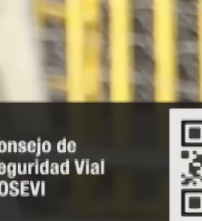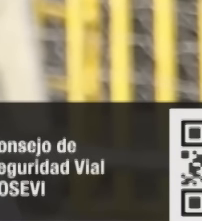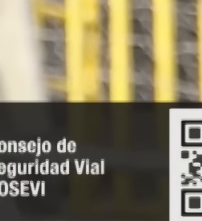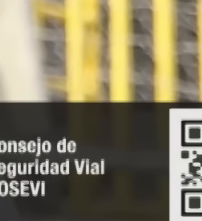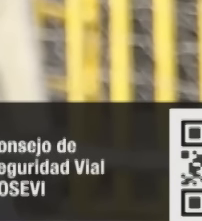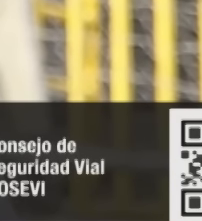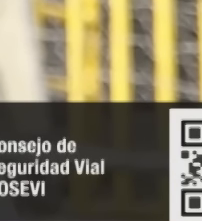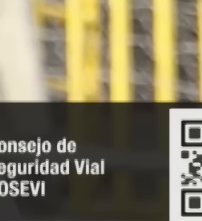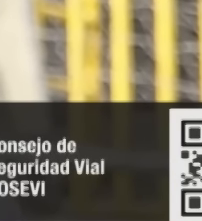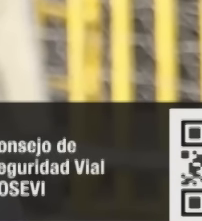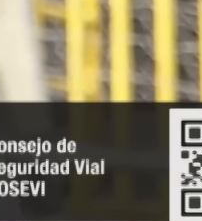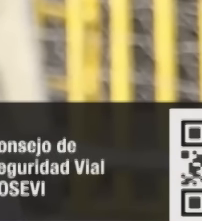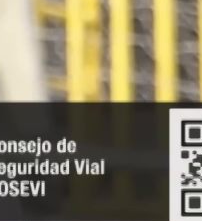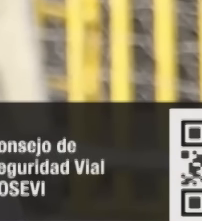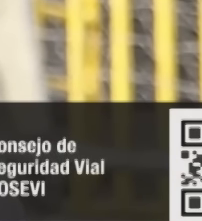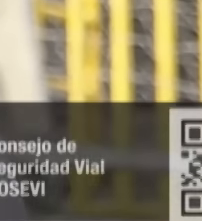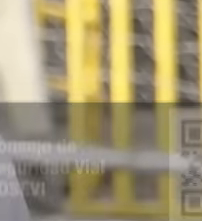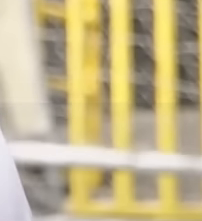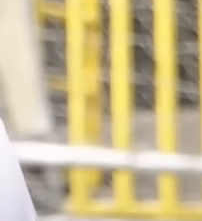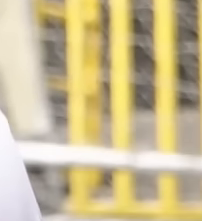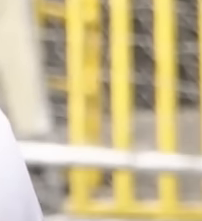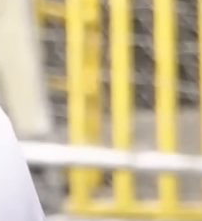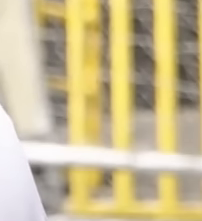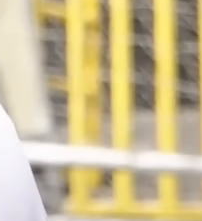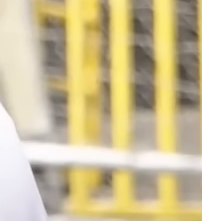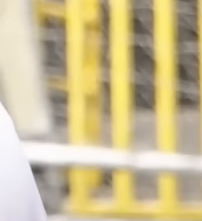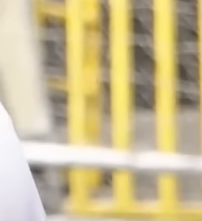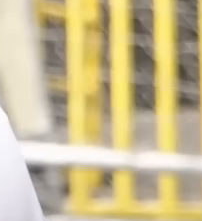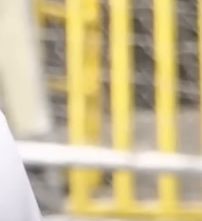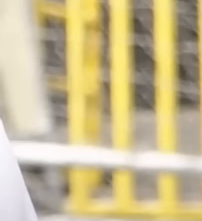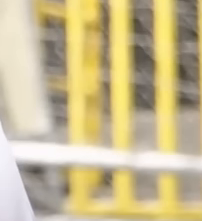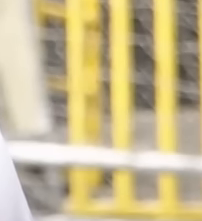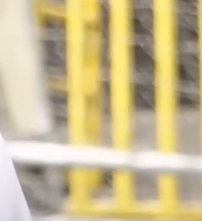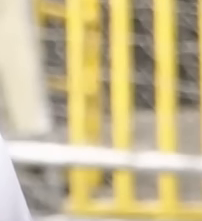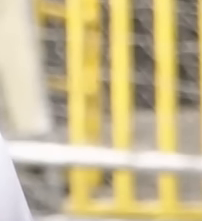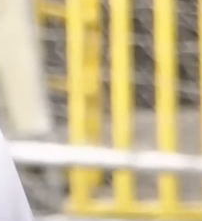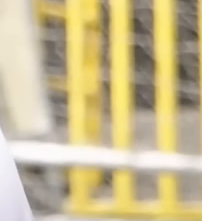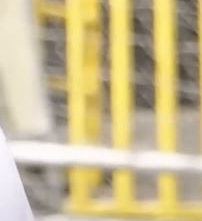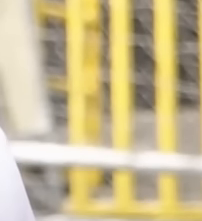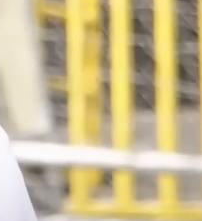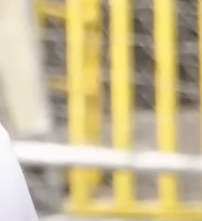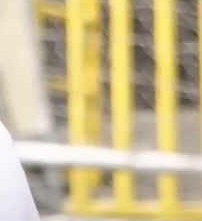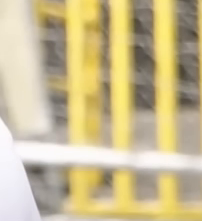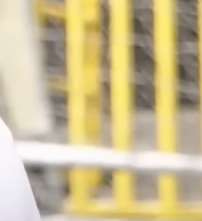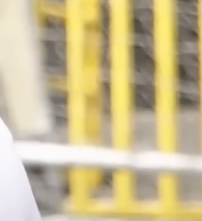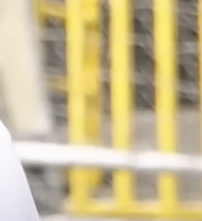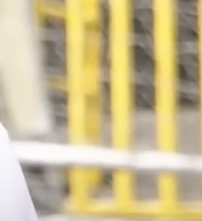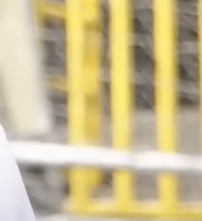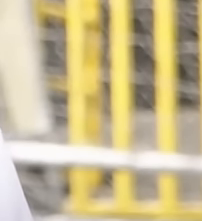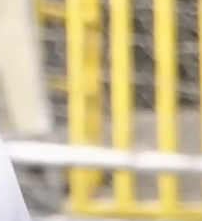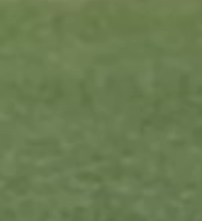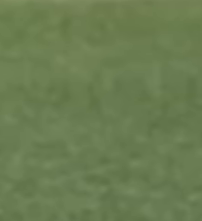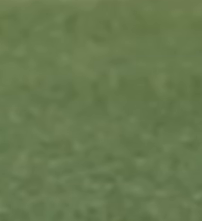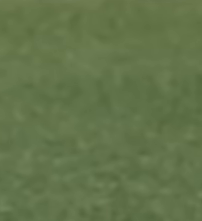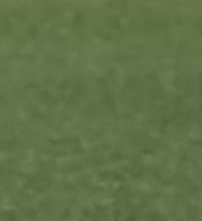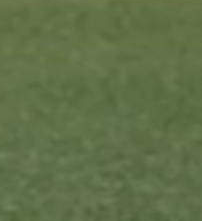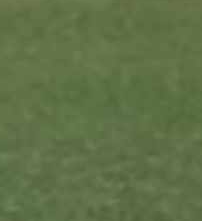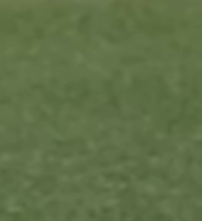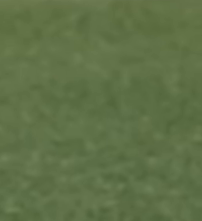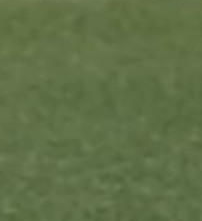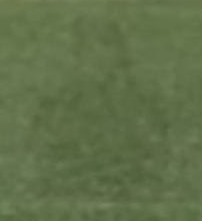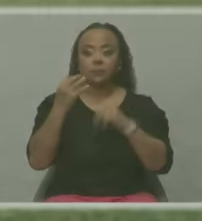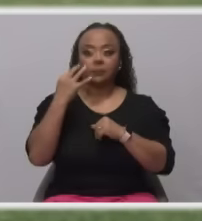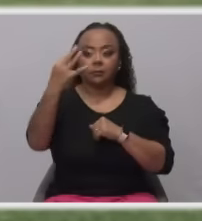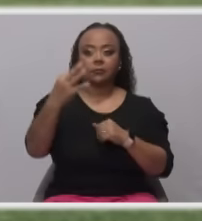muy comprometido Obviamente que estamos vivimos una actualidad no hemos ganado Nada estamos en primer lugar ahorita vamos a esperar que el